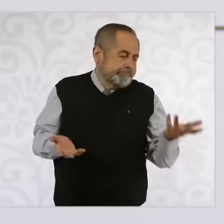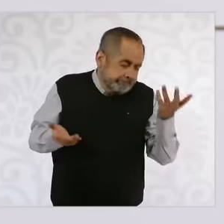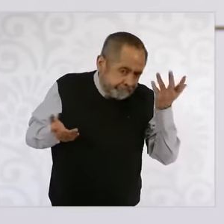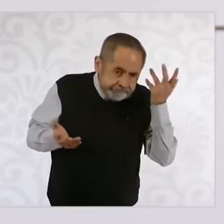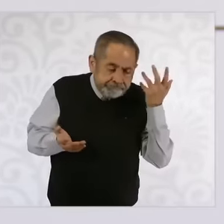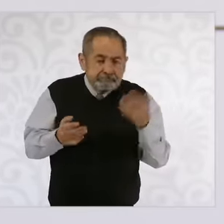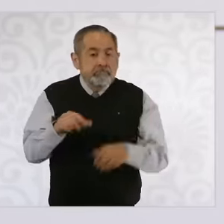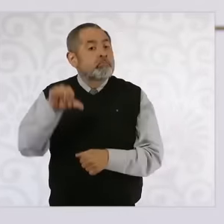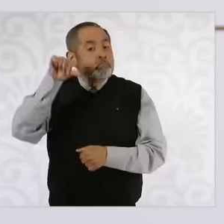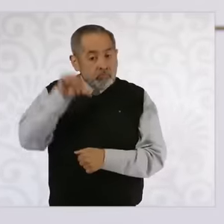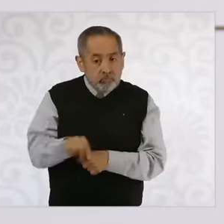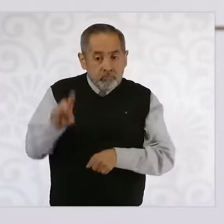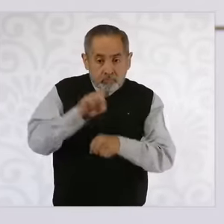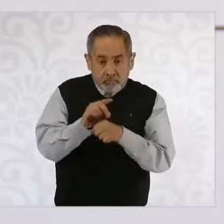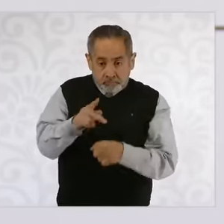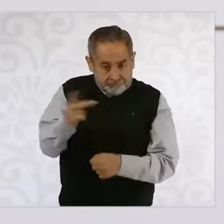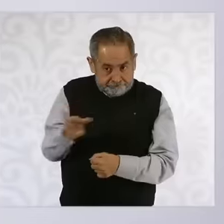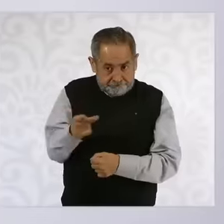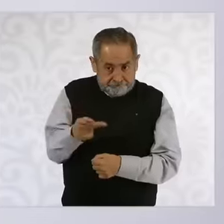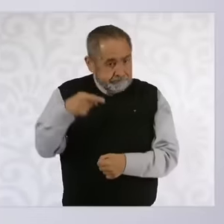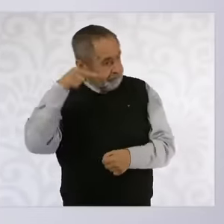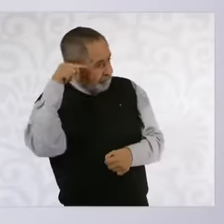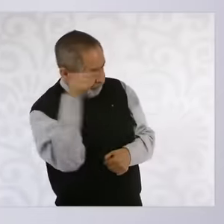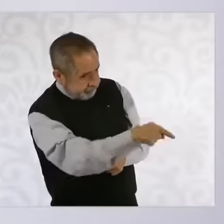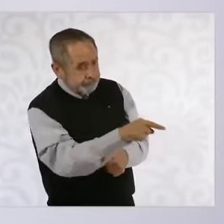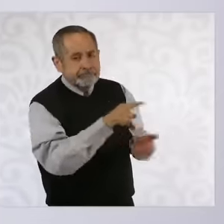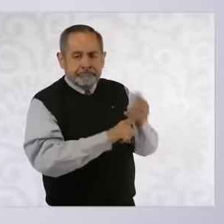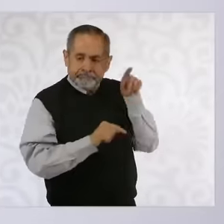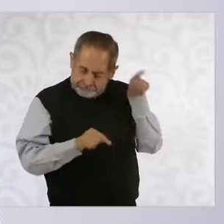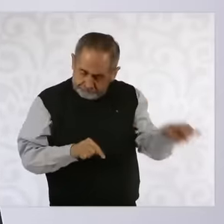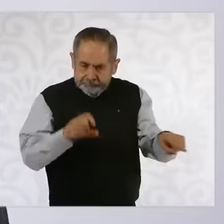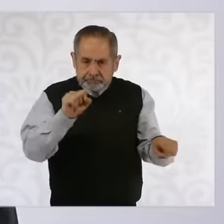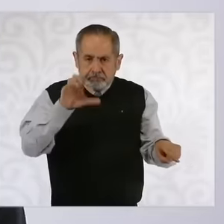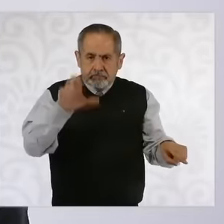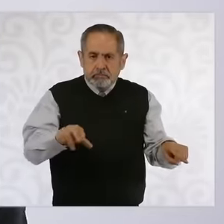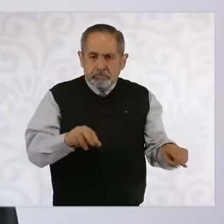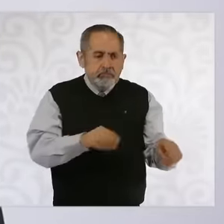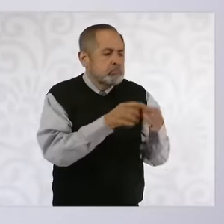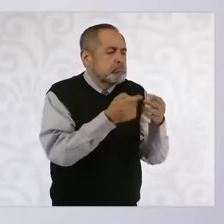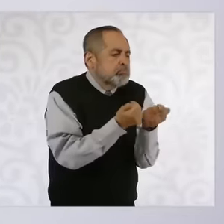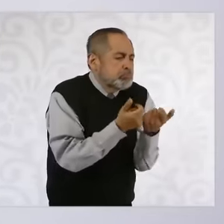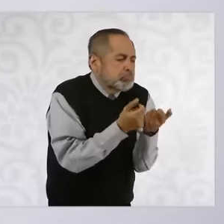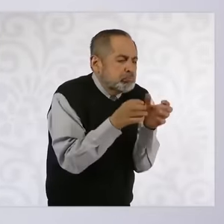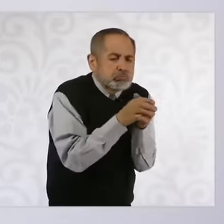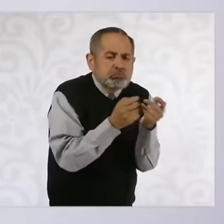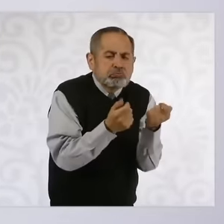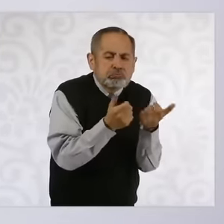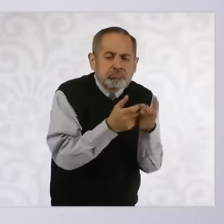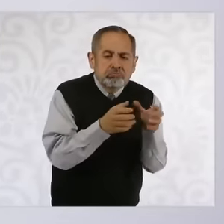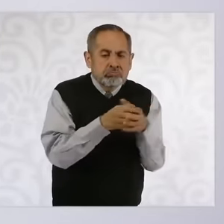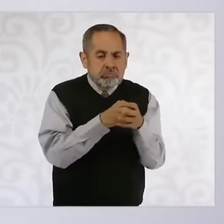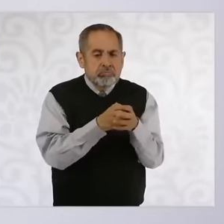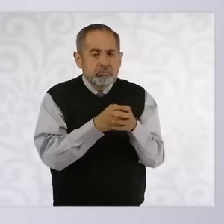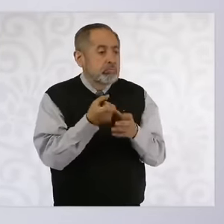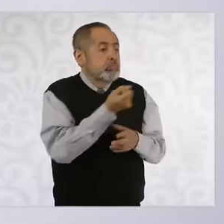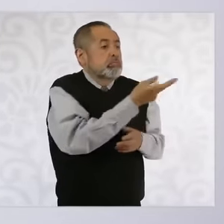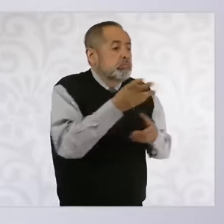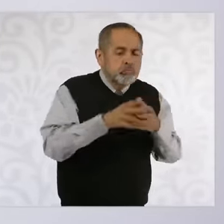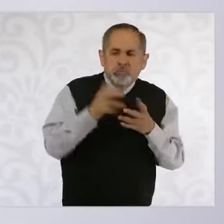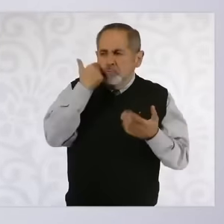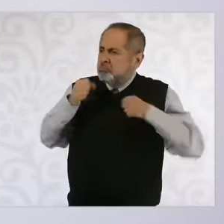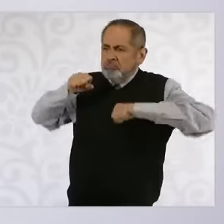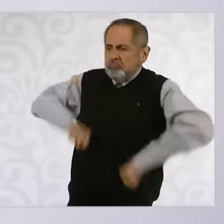Entonces, el día de hoy esa decisión recae en la Corte, no en una minoría que quiere mantener sus